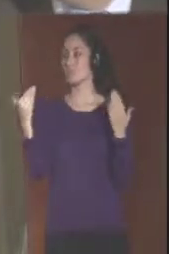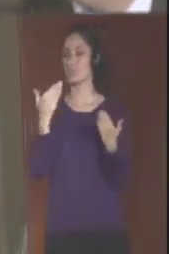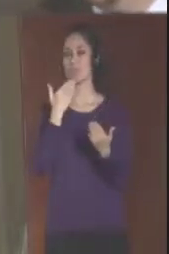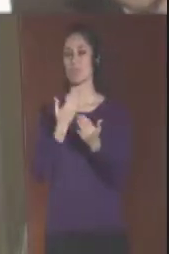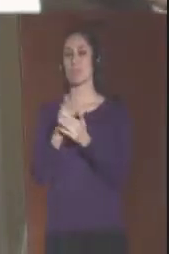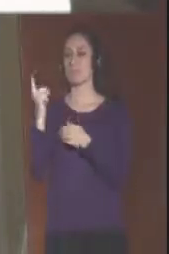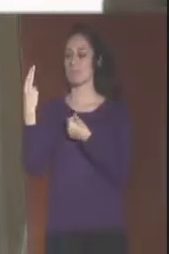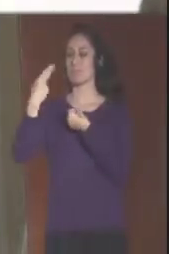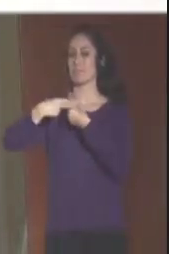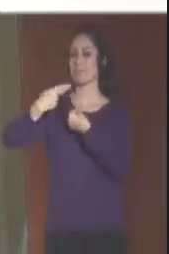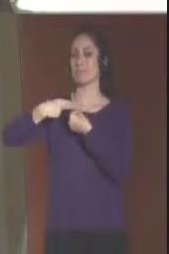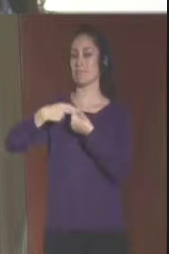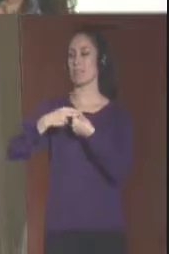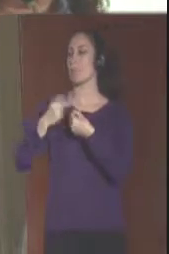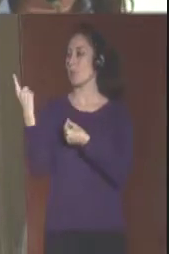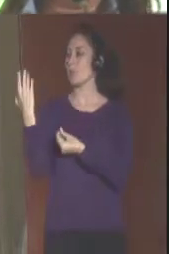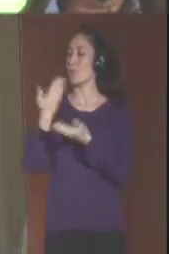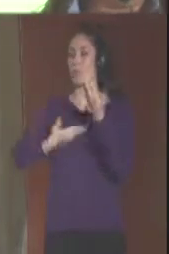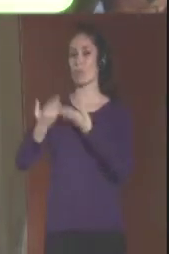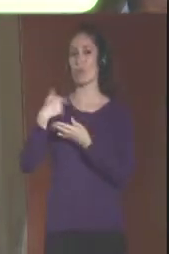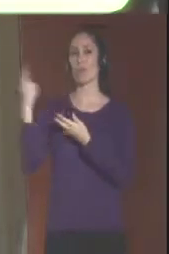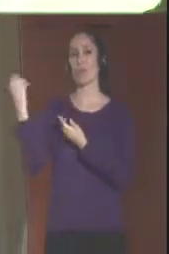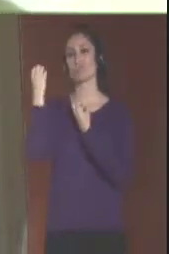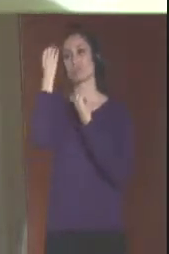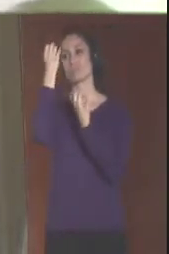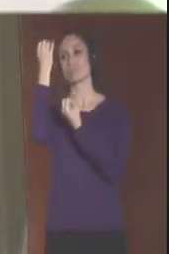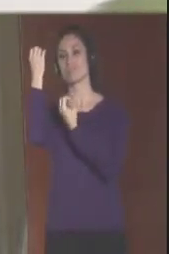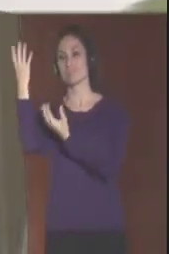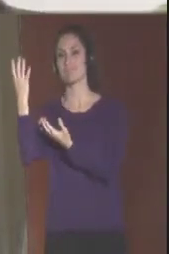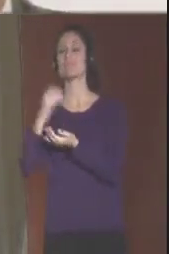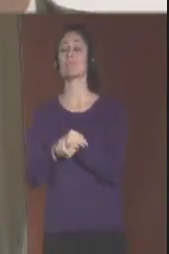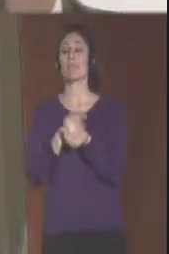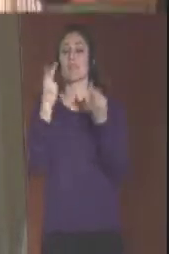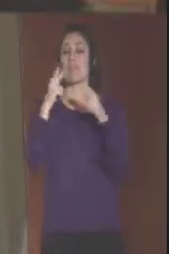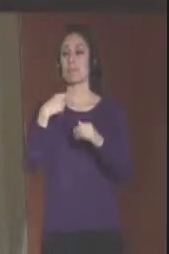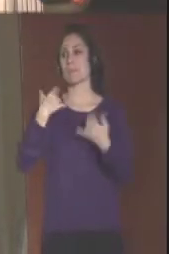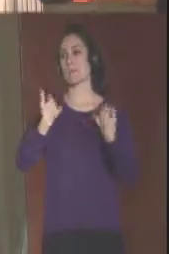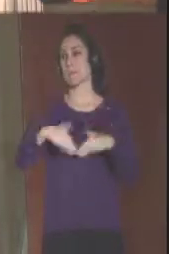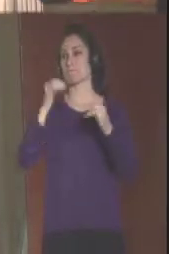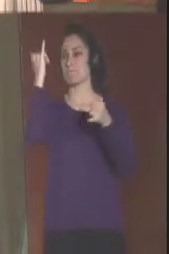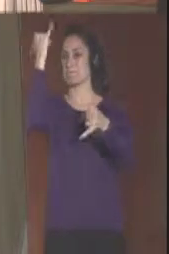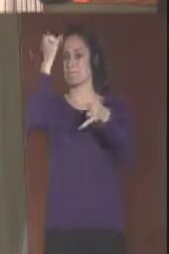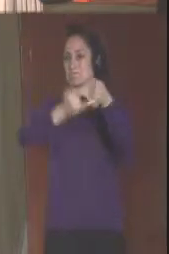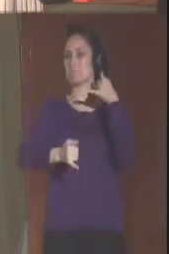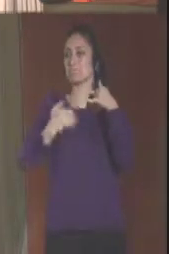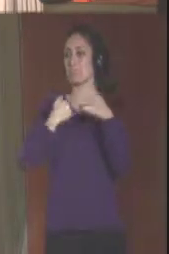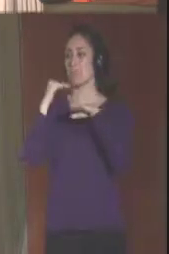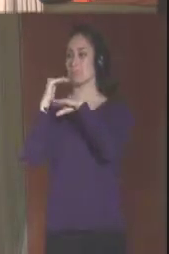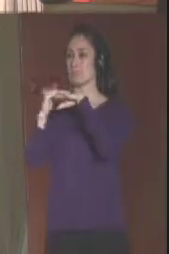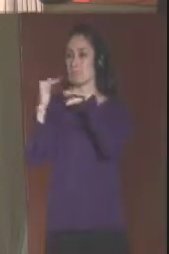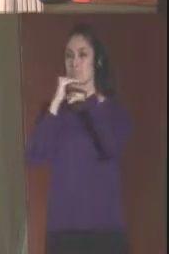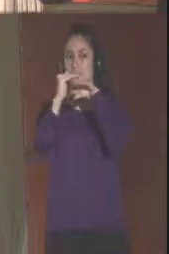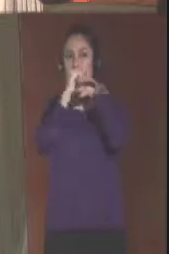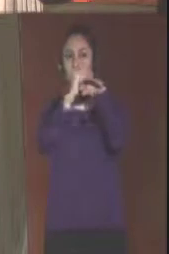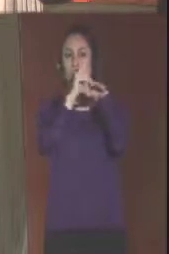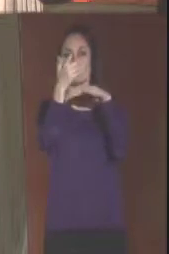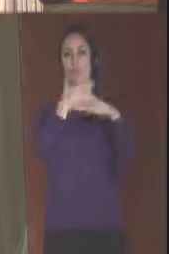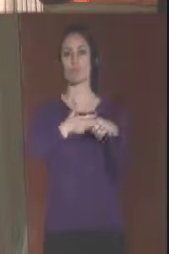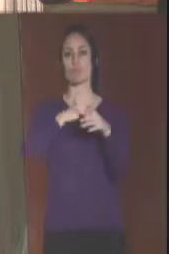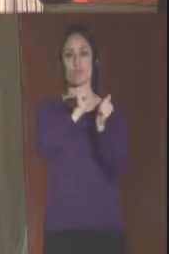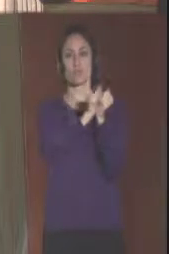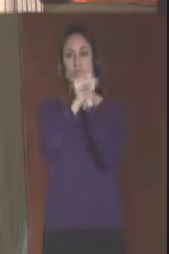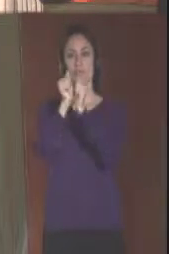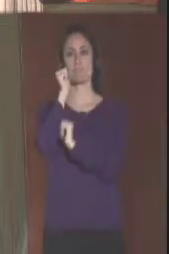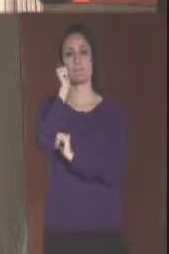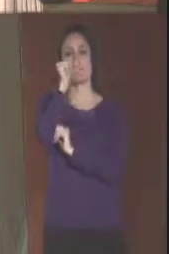su participación, a ustedes por compartir estos comentarios con nosotros y finalizamos invitándolos a que nos acompañen